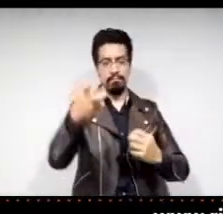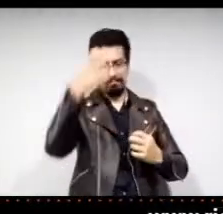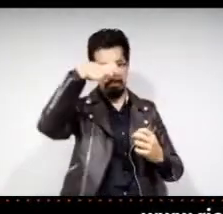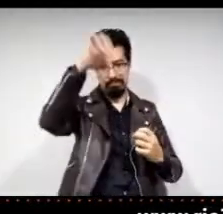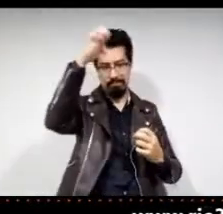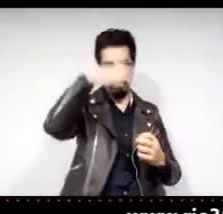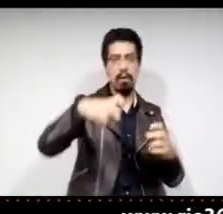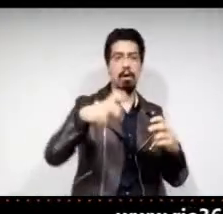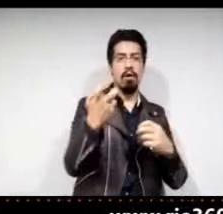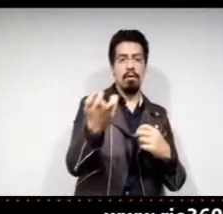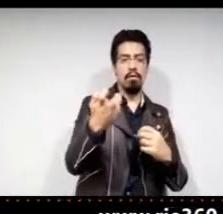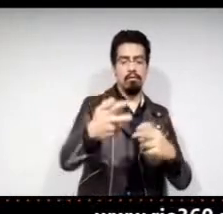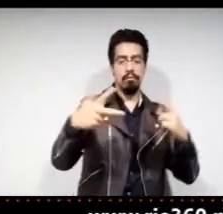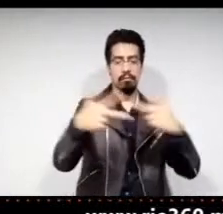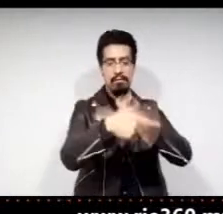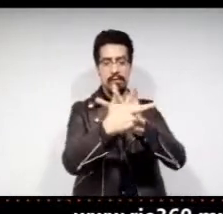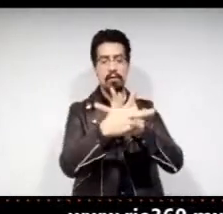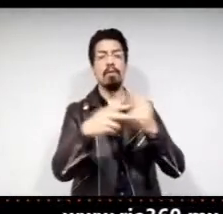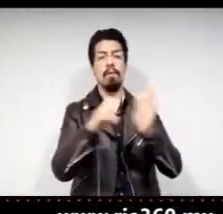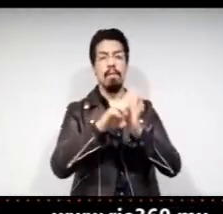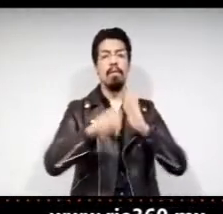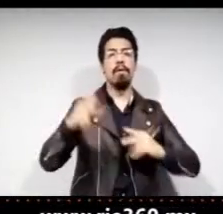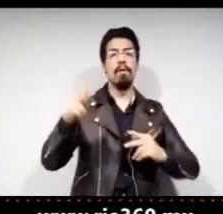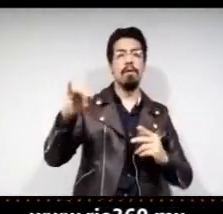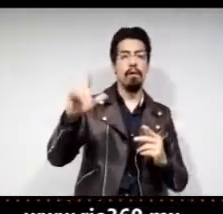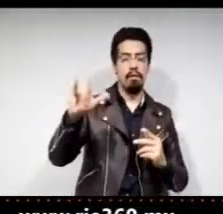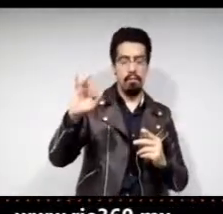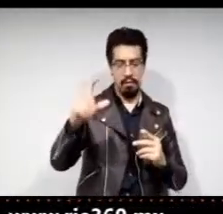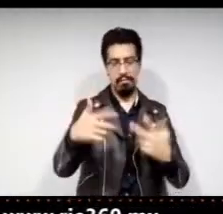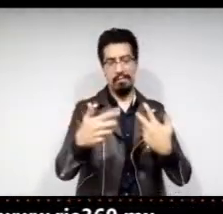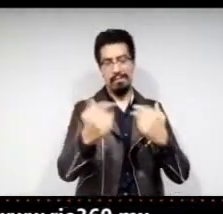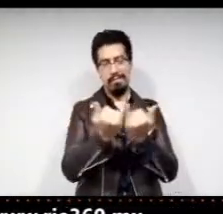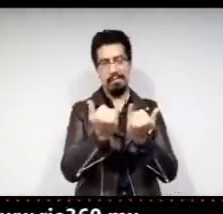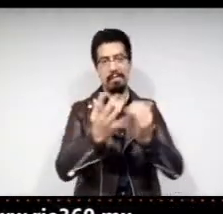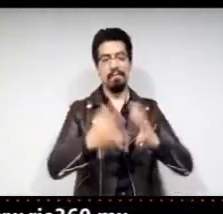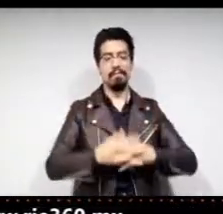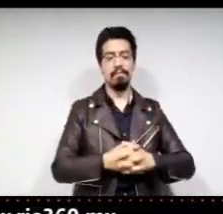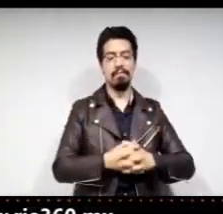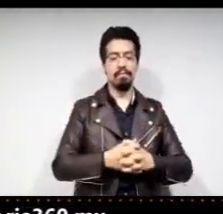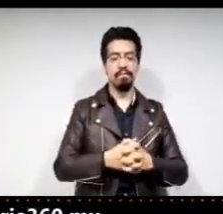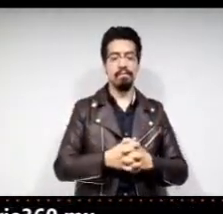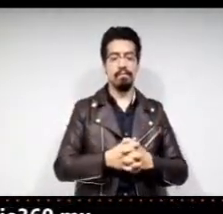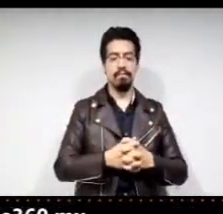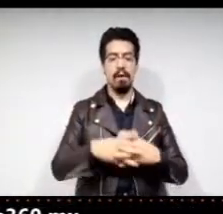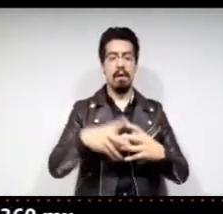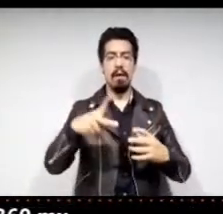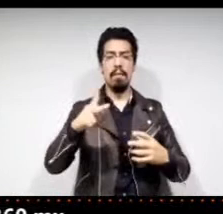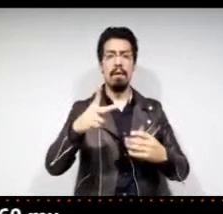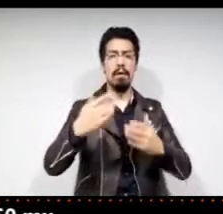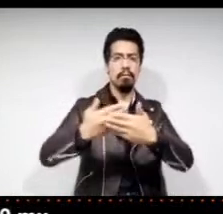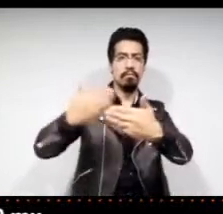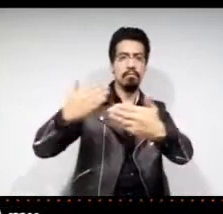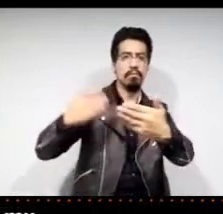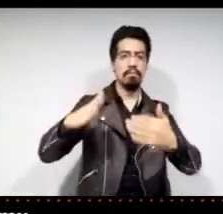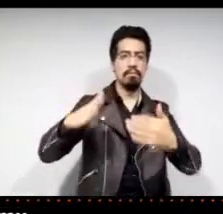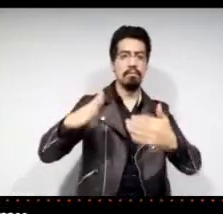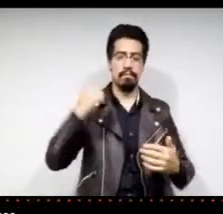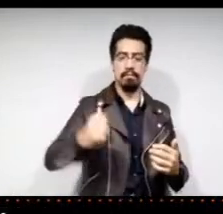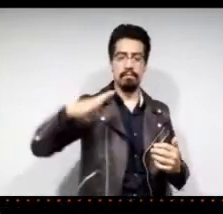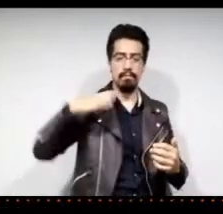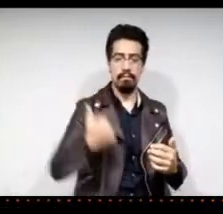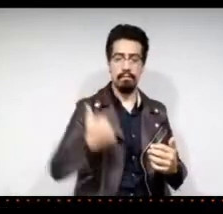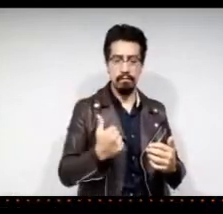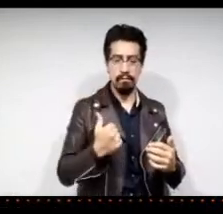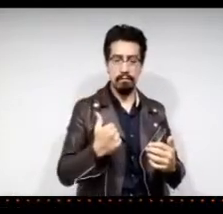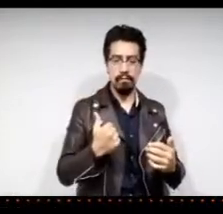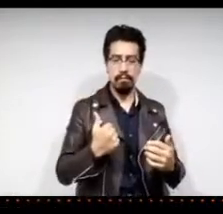el Politécnico respondió de esa manera. Desde luego que estos previos esfuerzos que datan desde mediados de